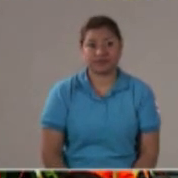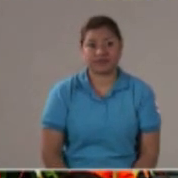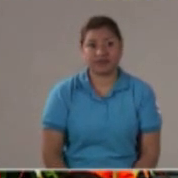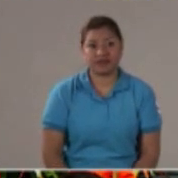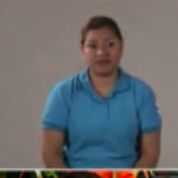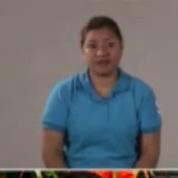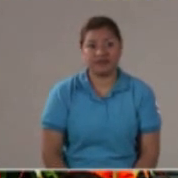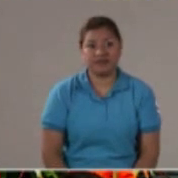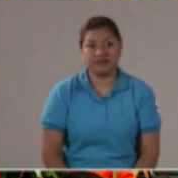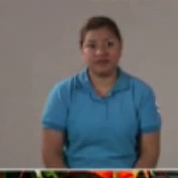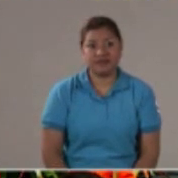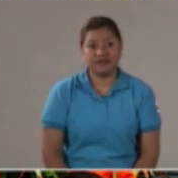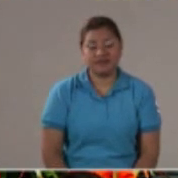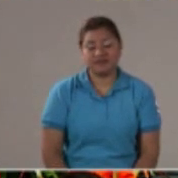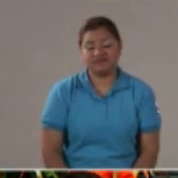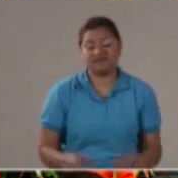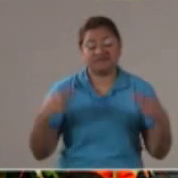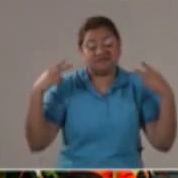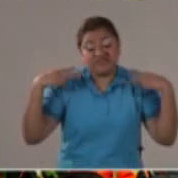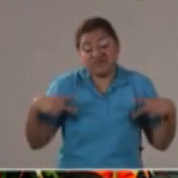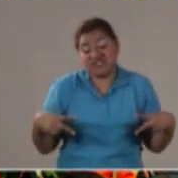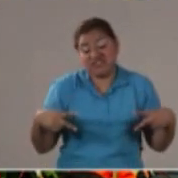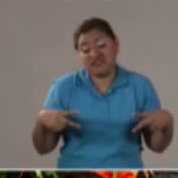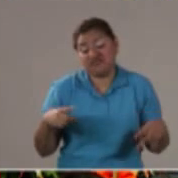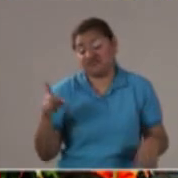Echaste a perder el vestido de una vez, hombre.